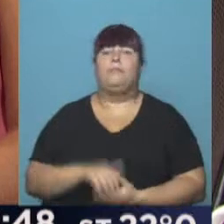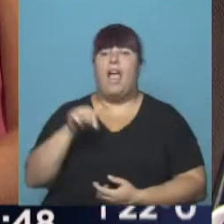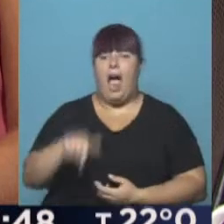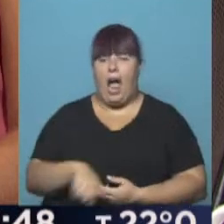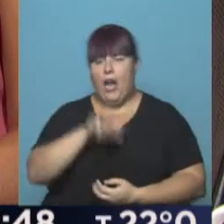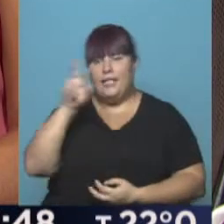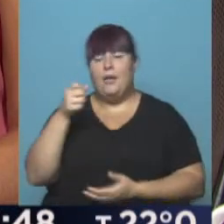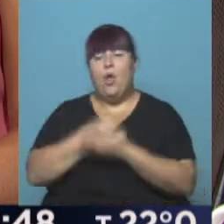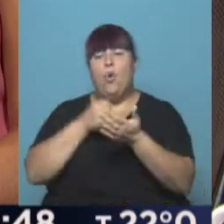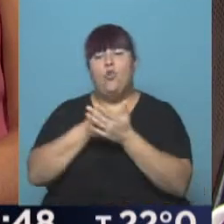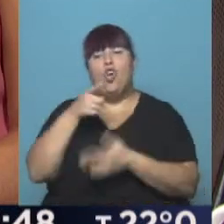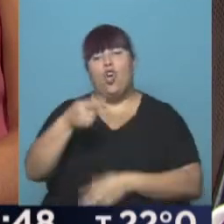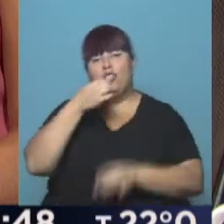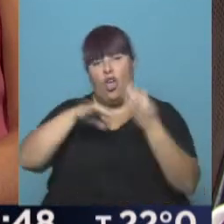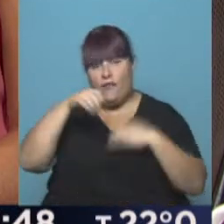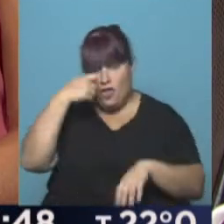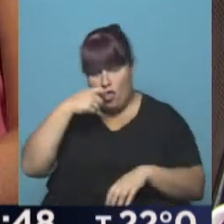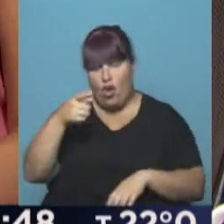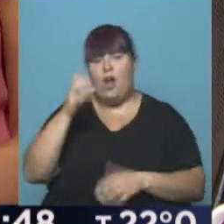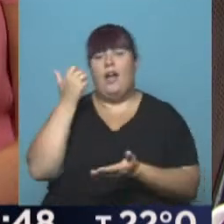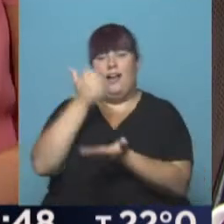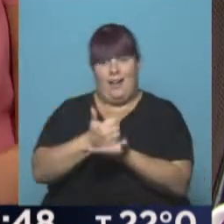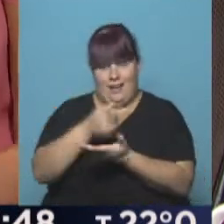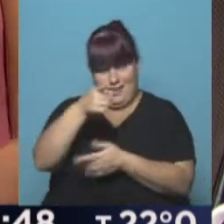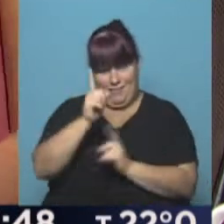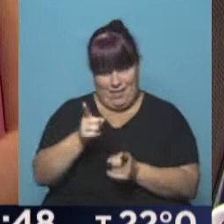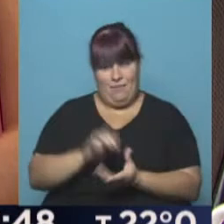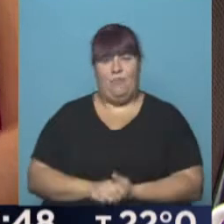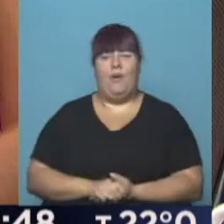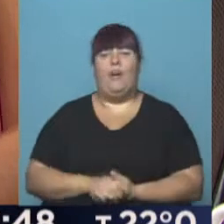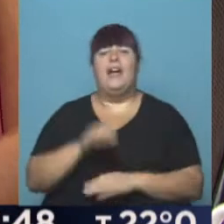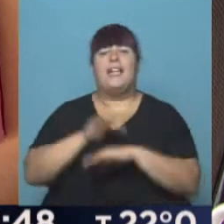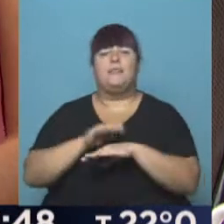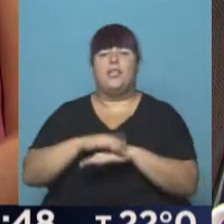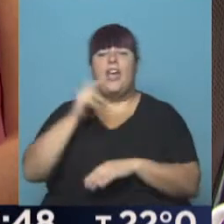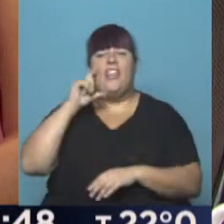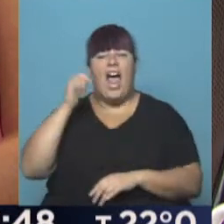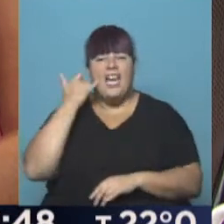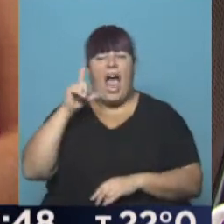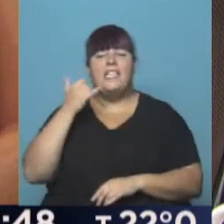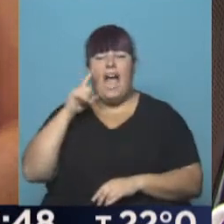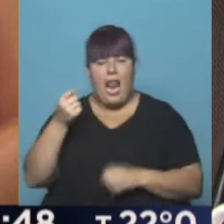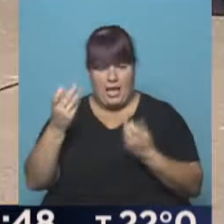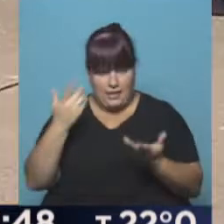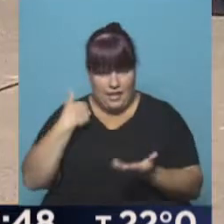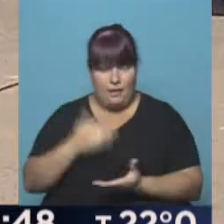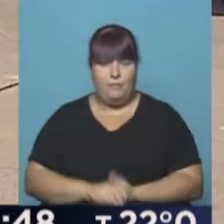Ocupamos ahora de la lucha contra el narcotráfico. Nuestro móvil se está ocupando de ello. A cargo está Daniel Ayala. Adelante, Daniel, te